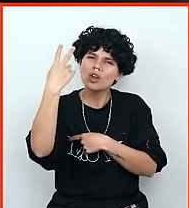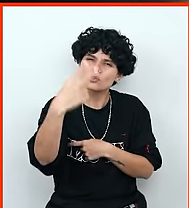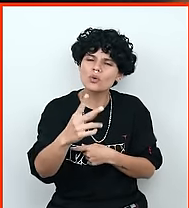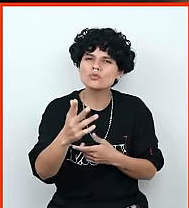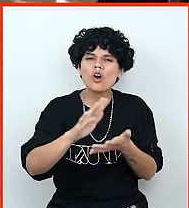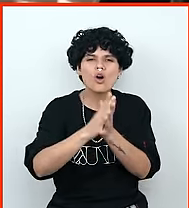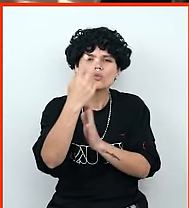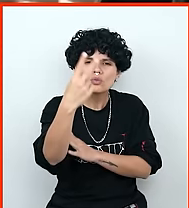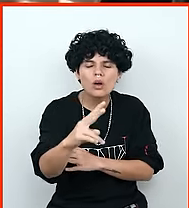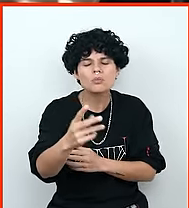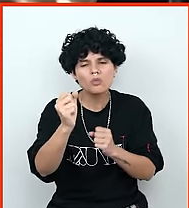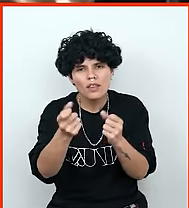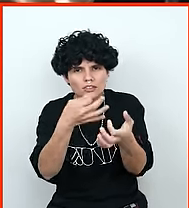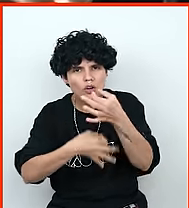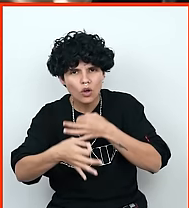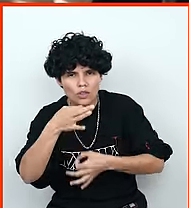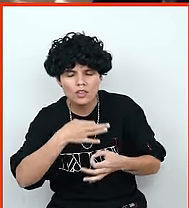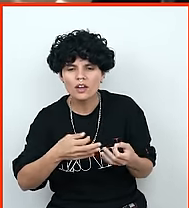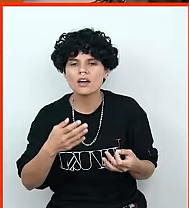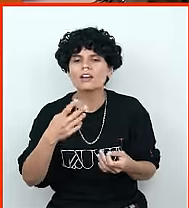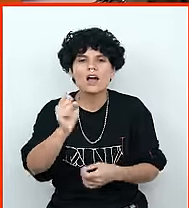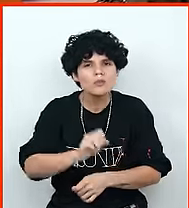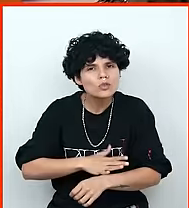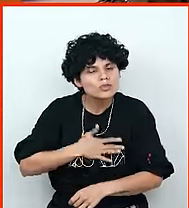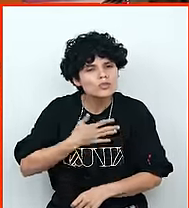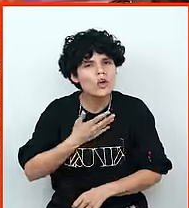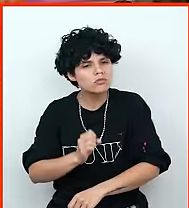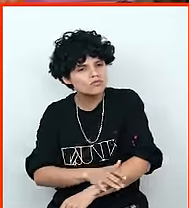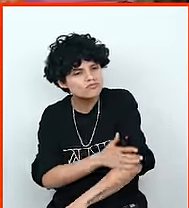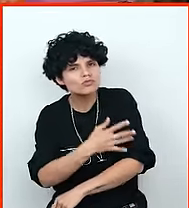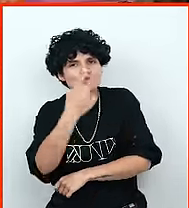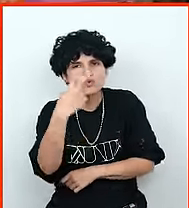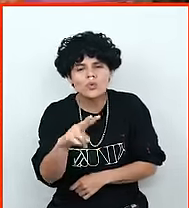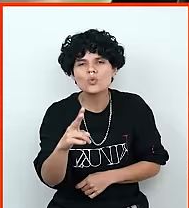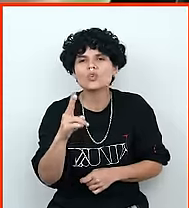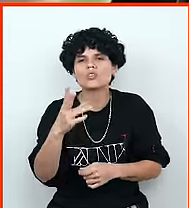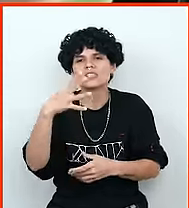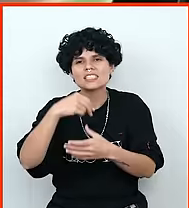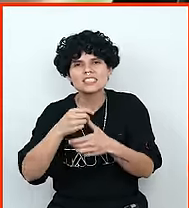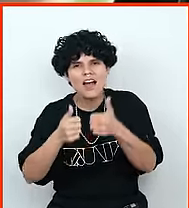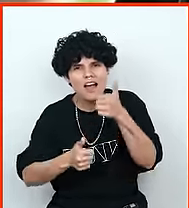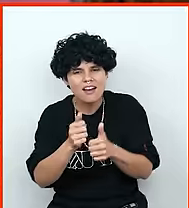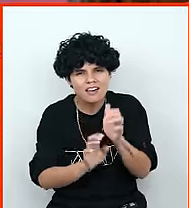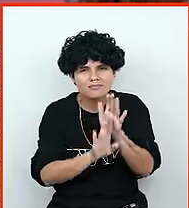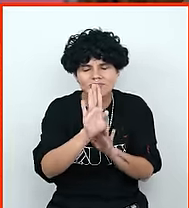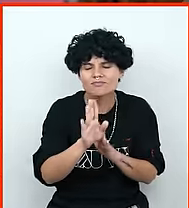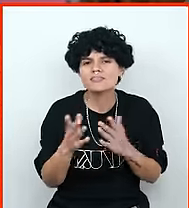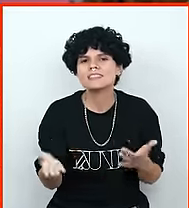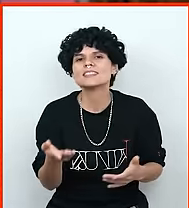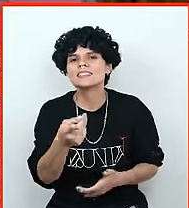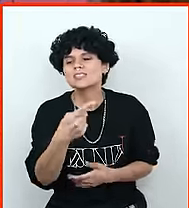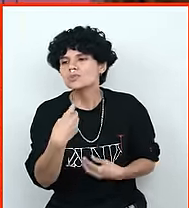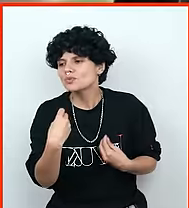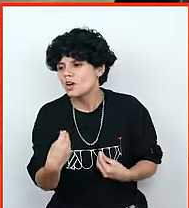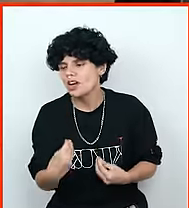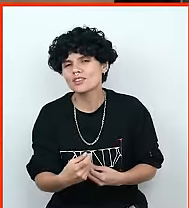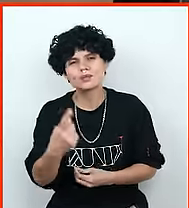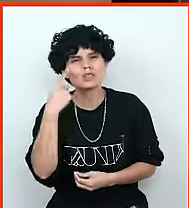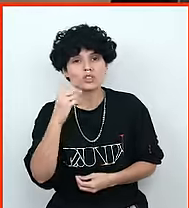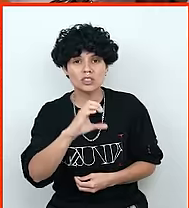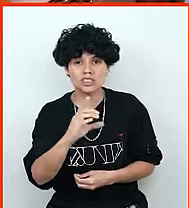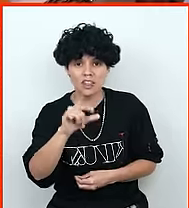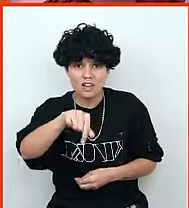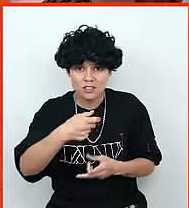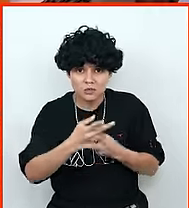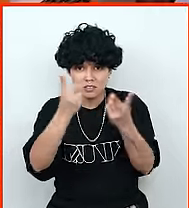historia musical, tu emoción con respecto a lo que estás viviendo con tu carrera. Yo creo que este disco va a